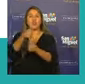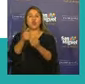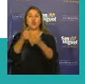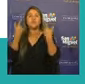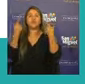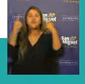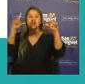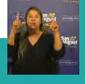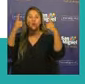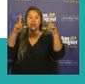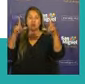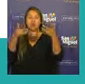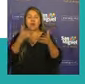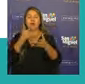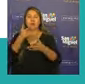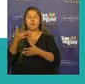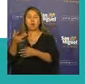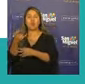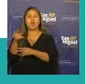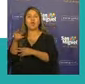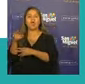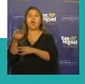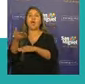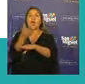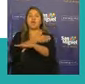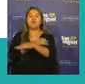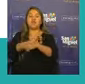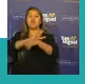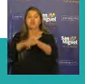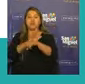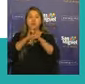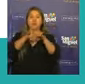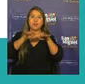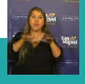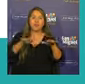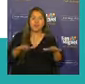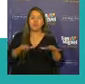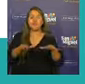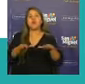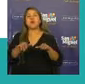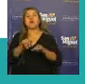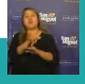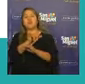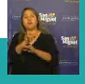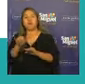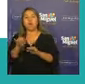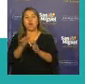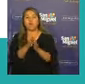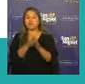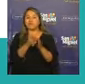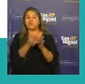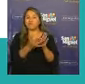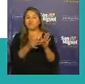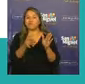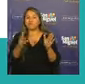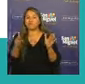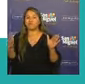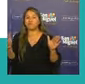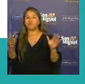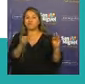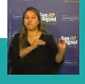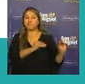jurídica. Porque veníamos de la pandemia, veníamos con un receso bastante grande